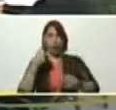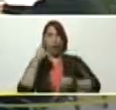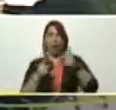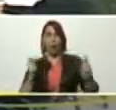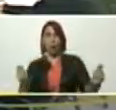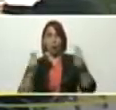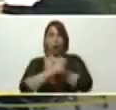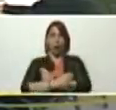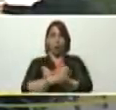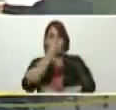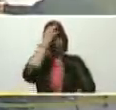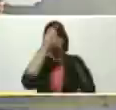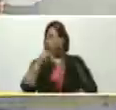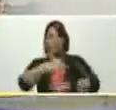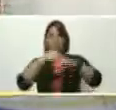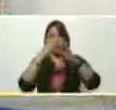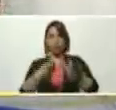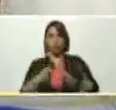de Ministros.